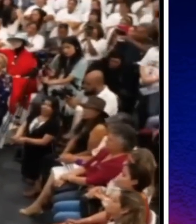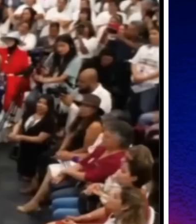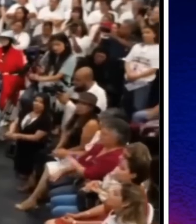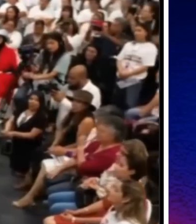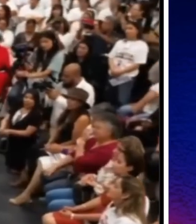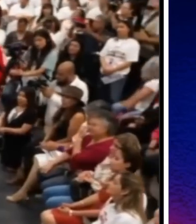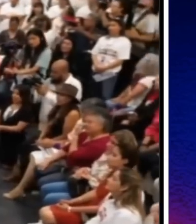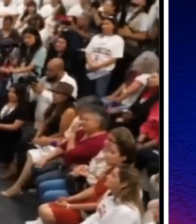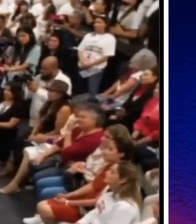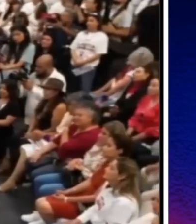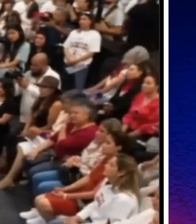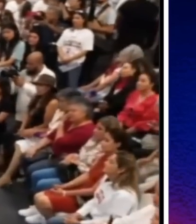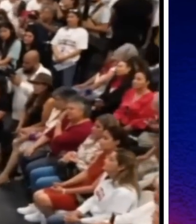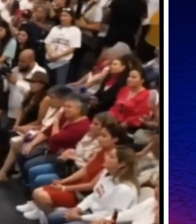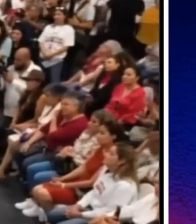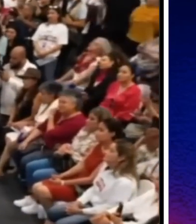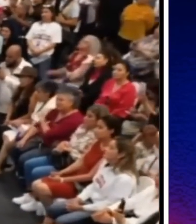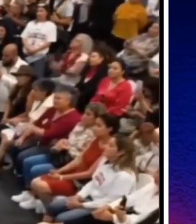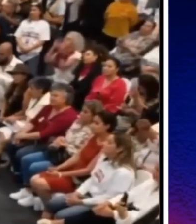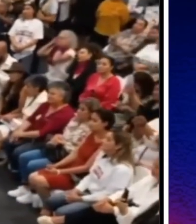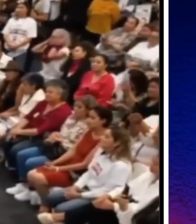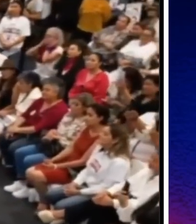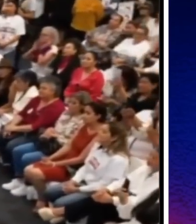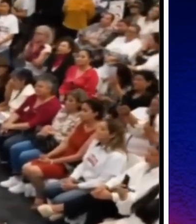En ese momento la familia de Ariadna